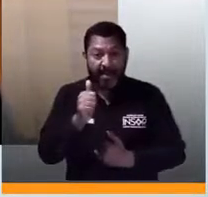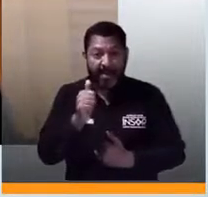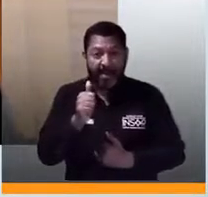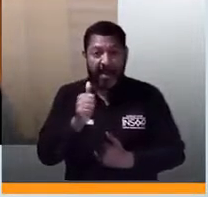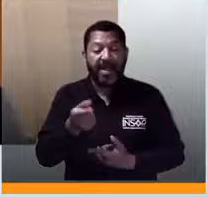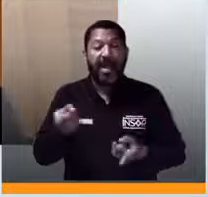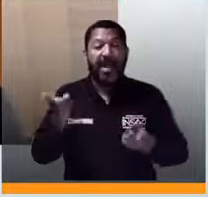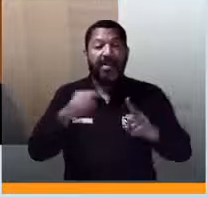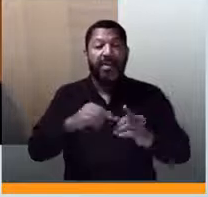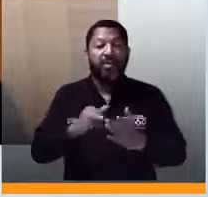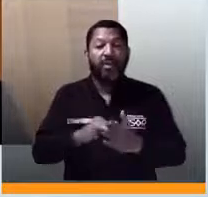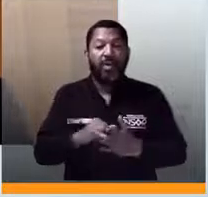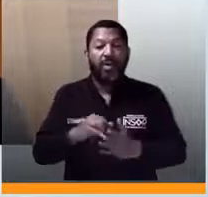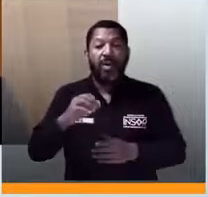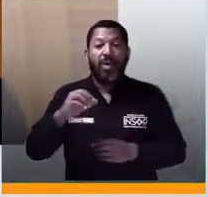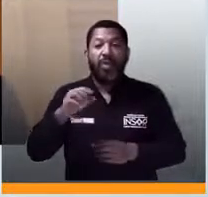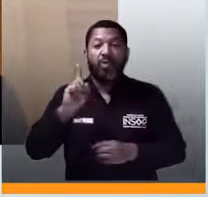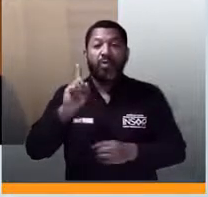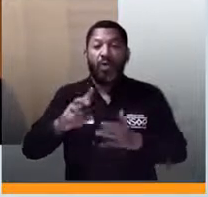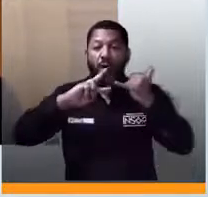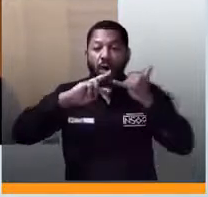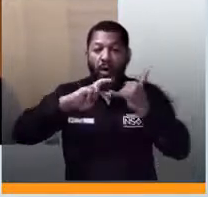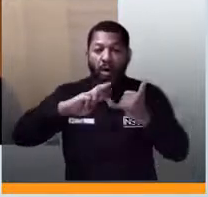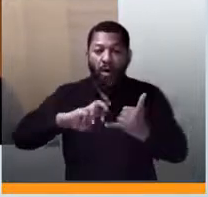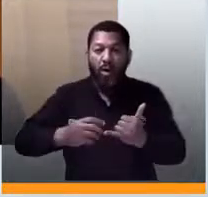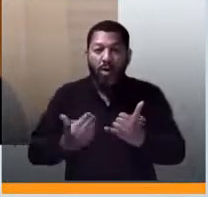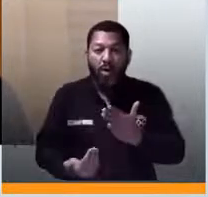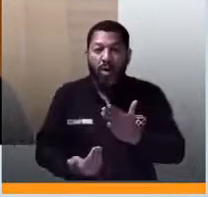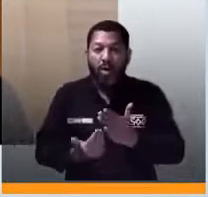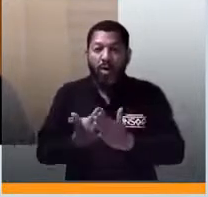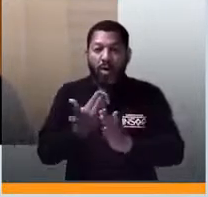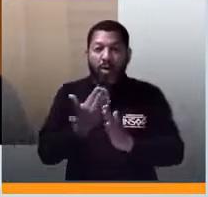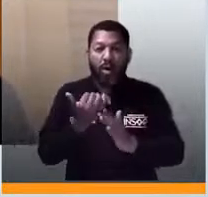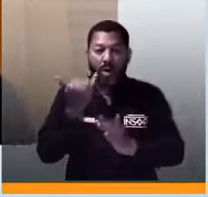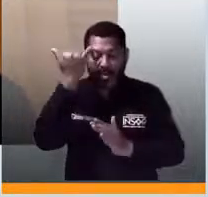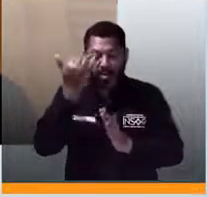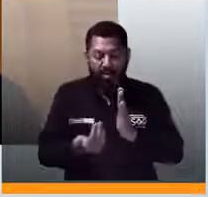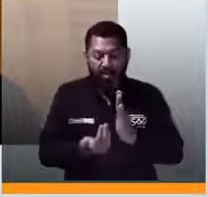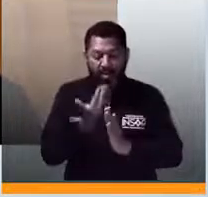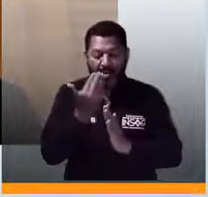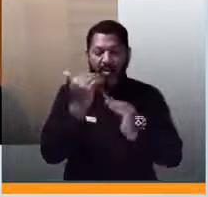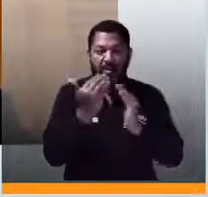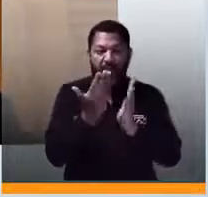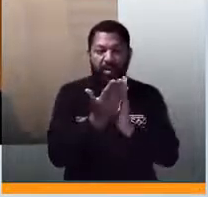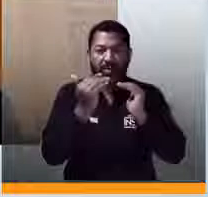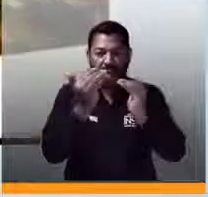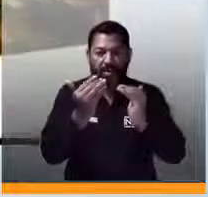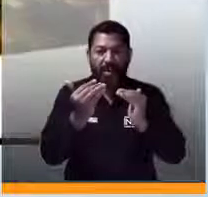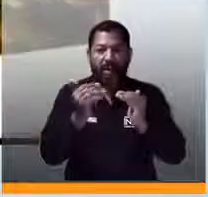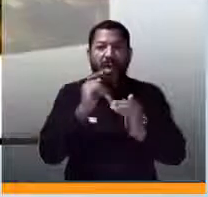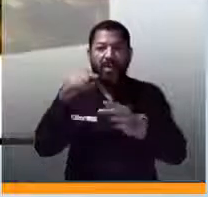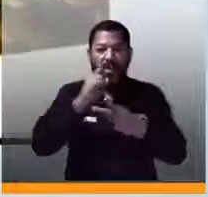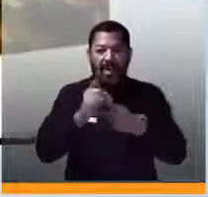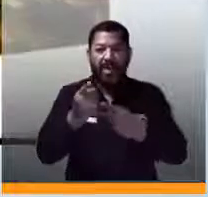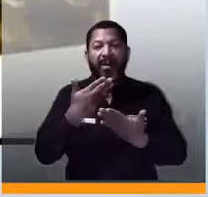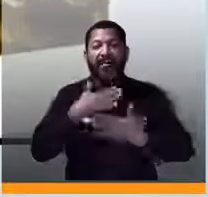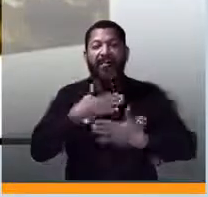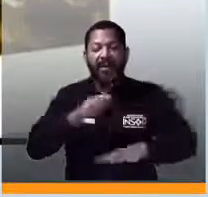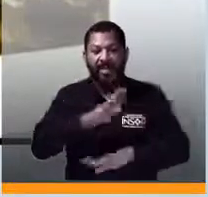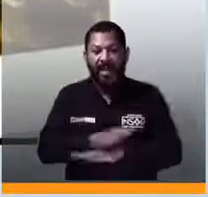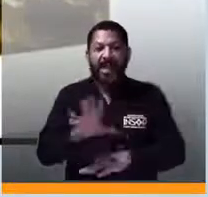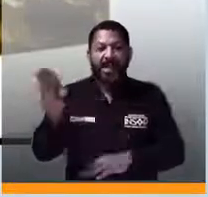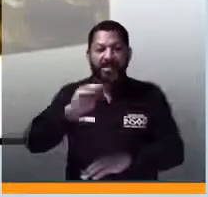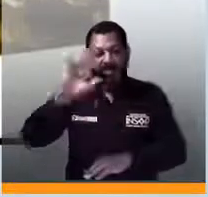el lanzamiento de Colab, el Laboratorio de Innovación en Educación Superior, la próxima semana. Feliz tarde. Listo, muchas gracias. Muchas